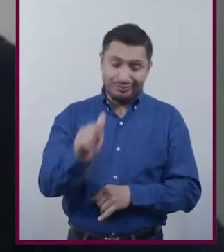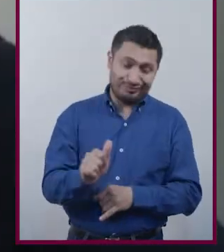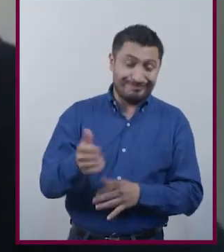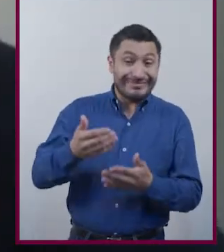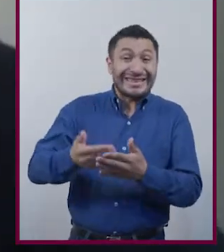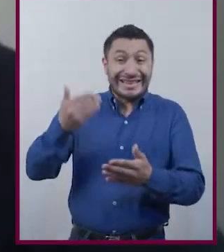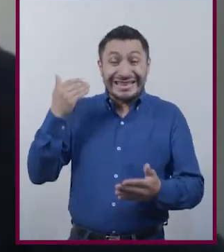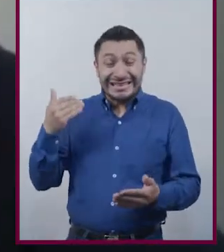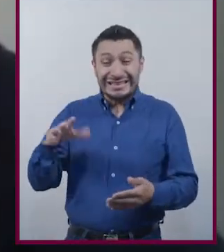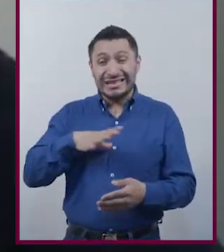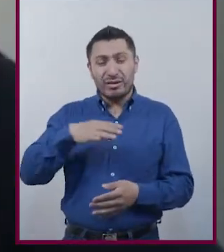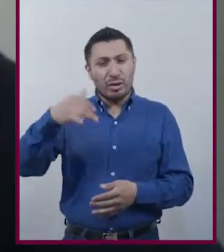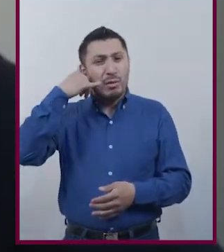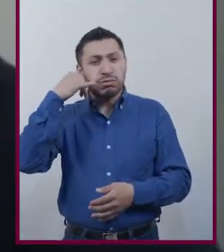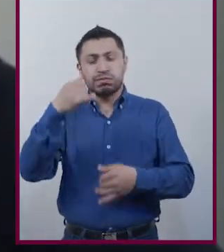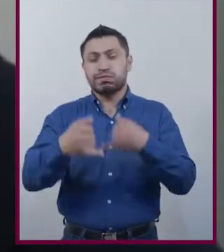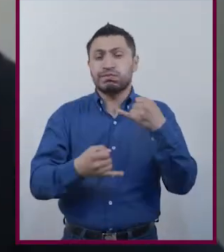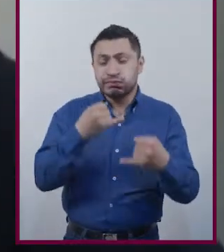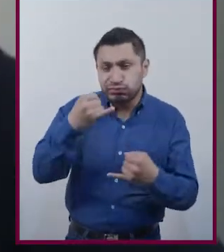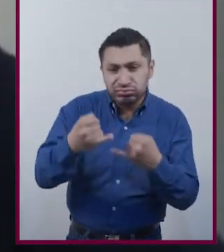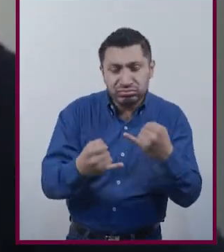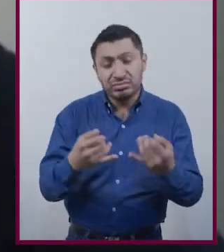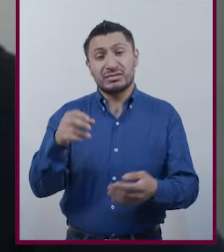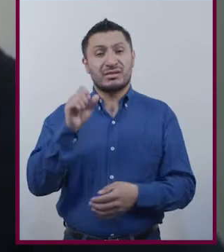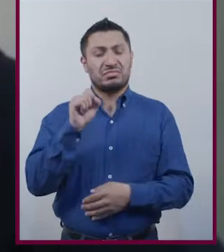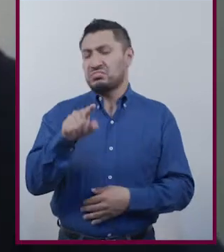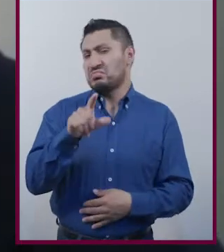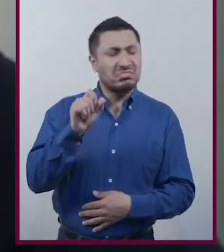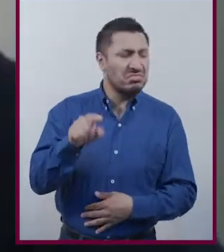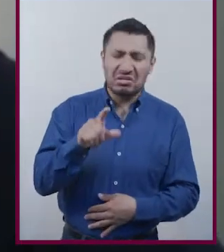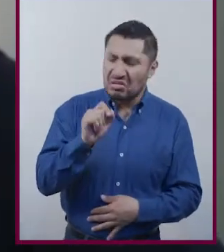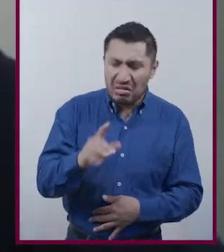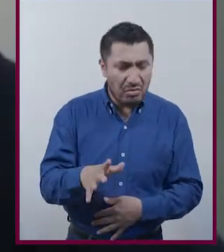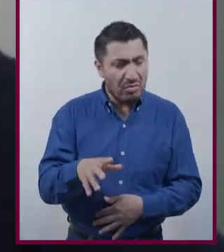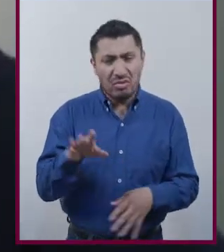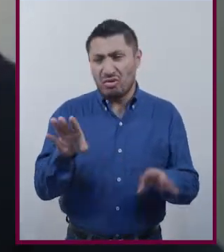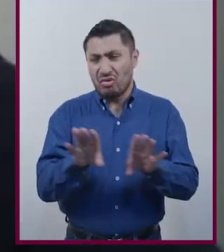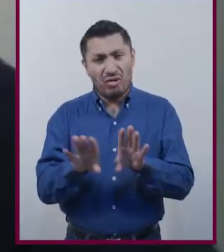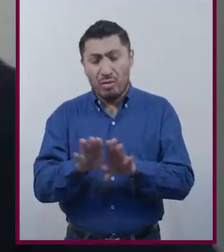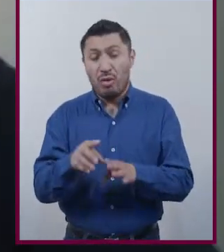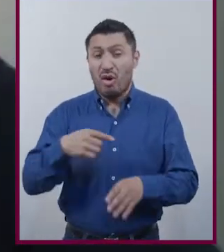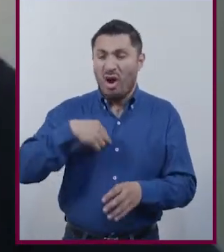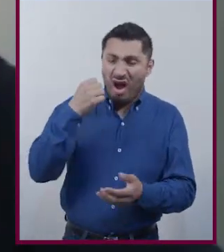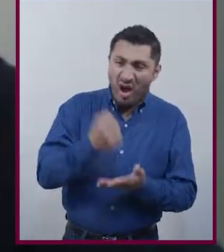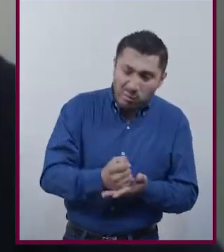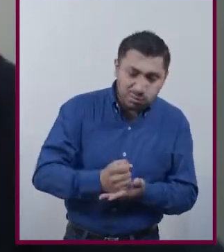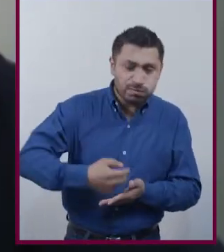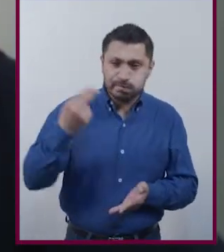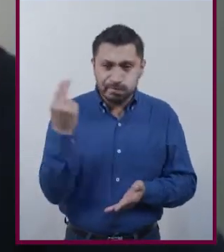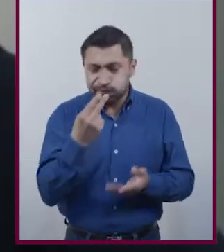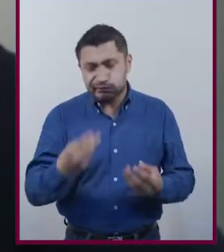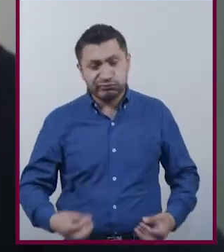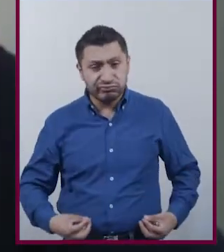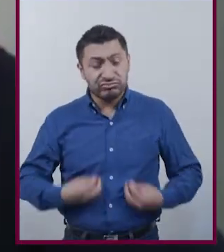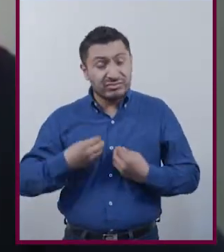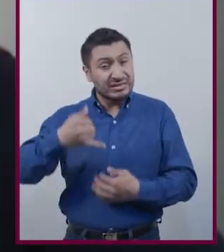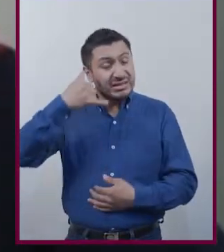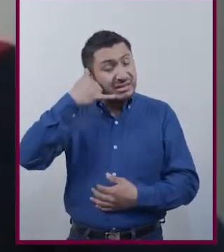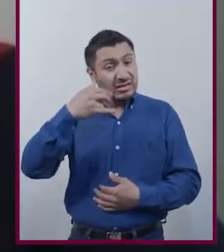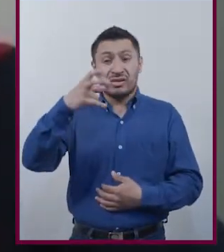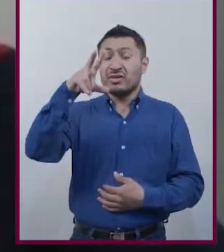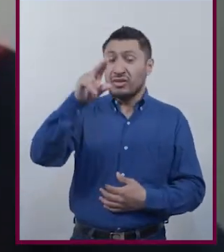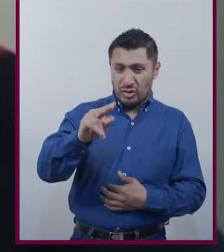teníamos teléfonos de juguete, o sea, tampoco es algo que creo que necesitaría para vivir, pero pues